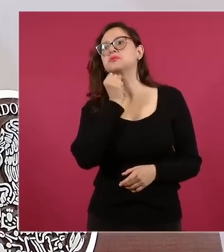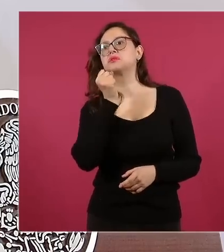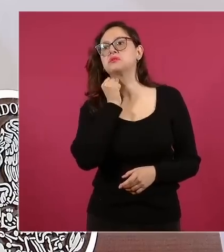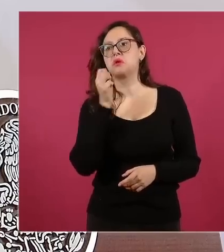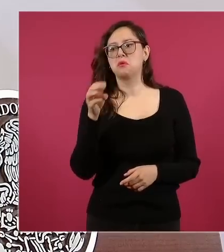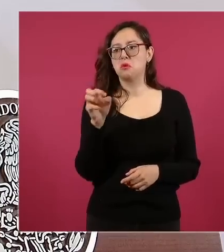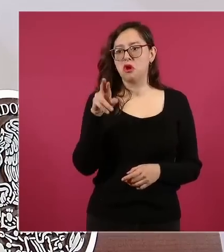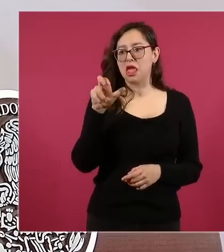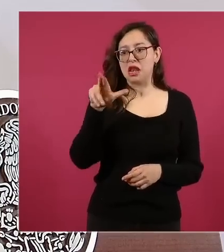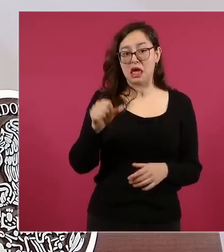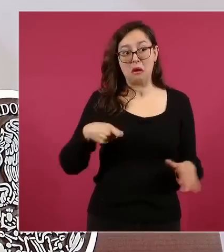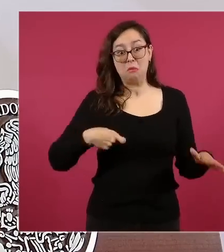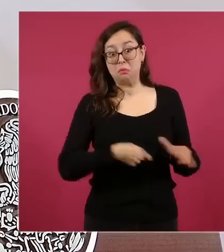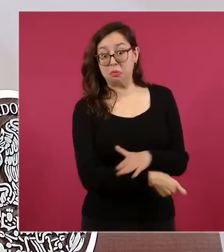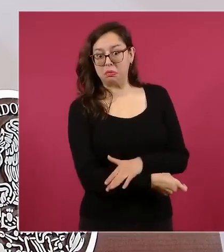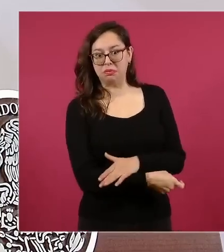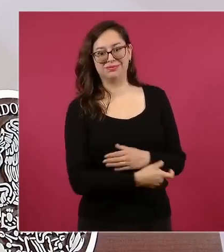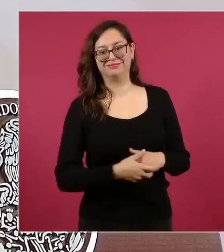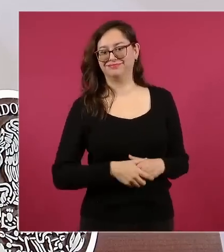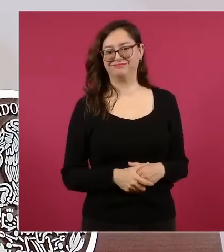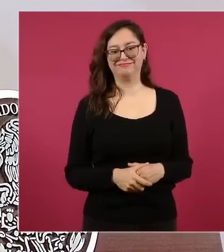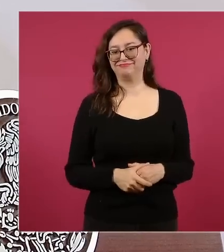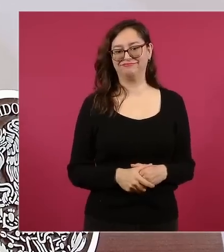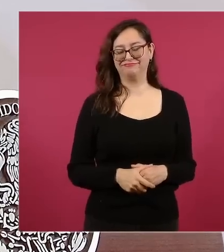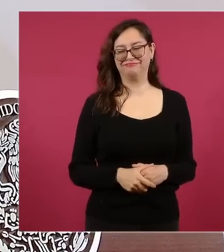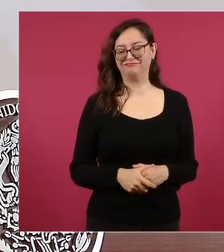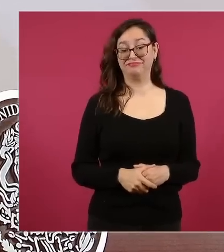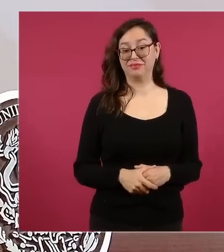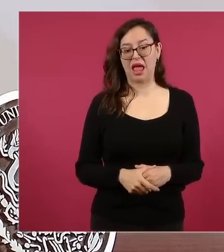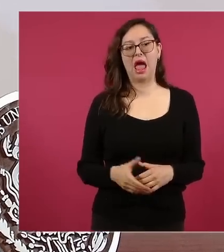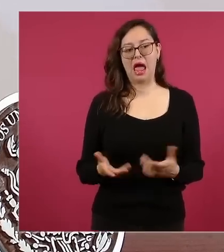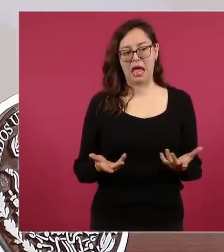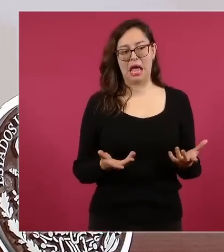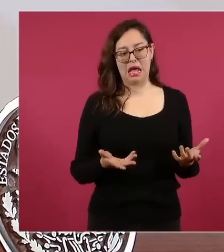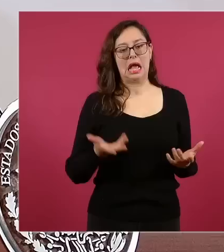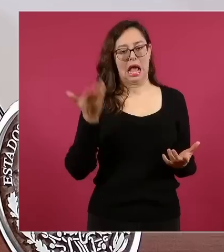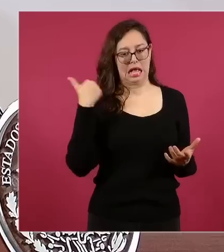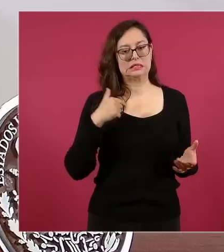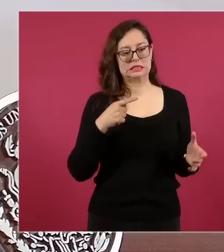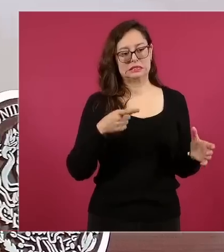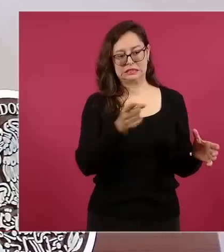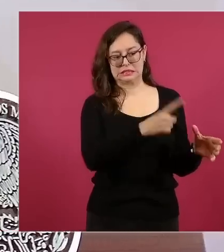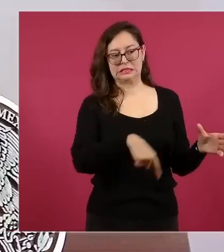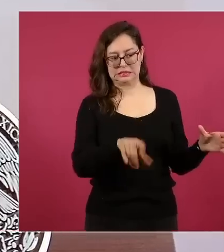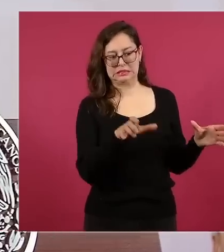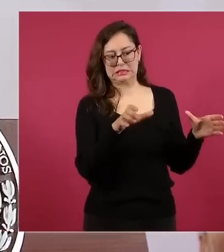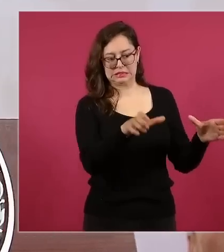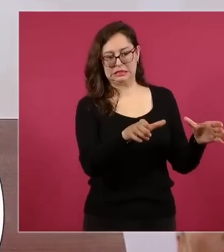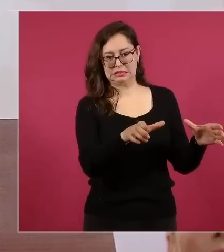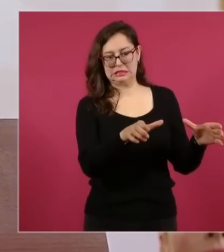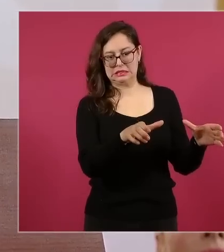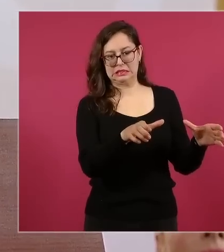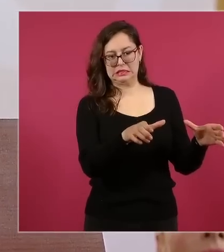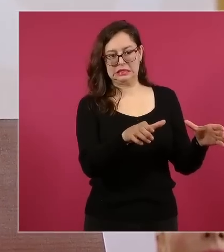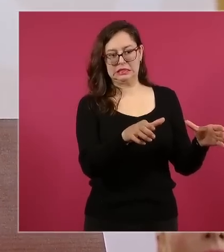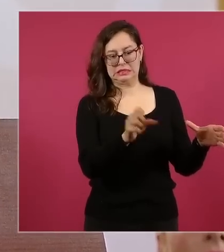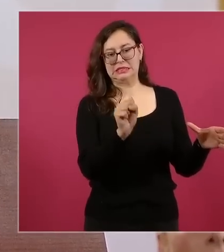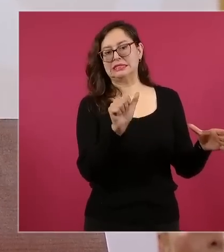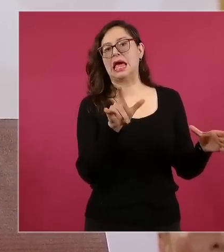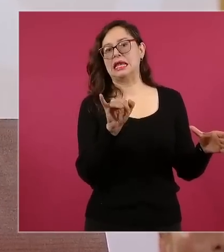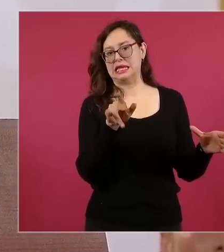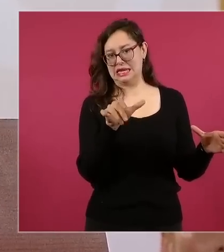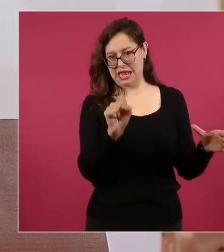de Morena. Eso era lo que se hacía en los tiempos de